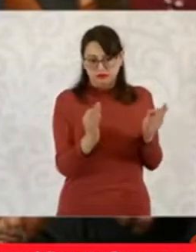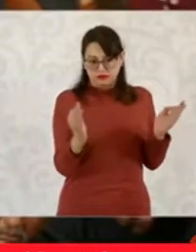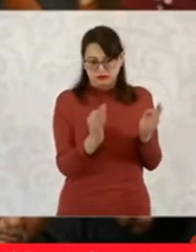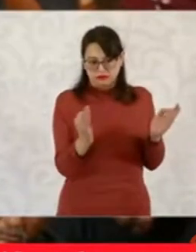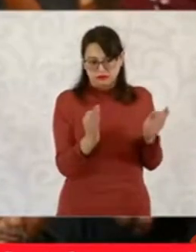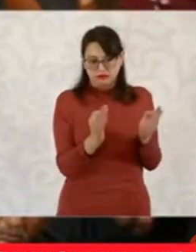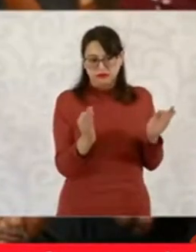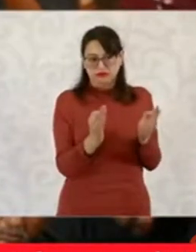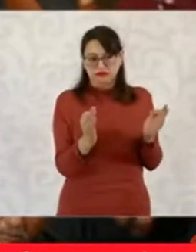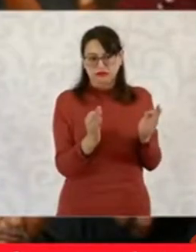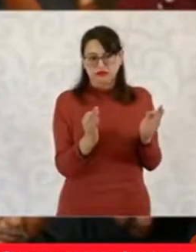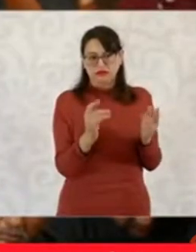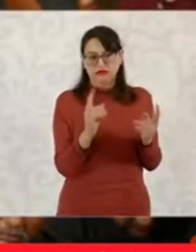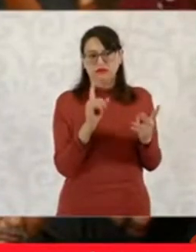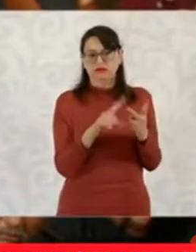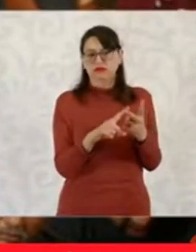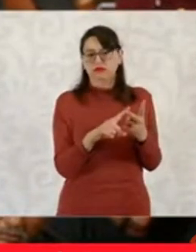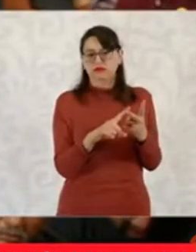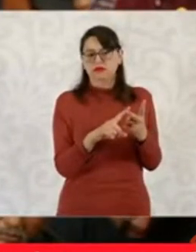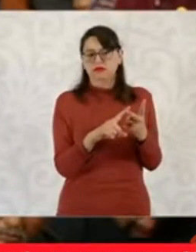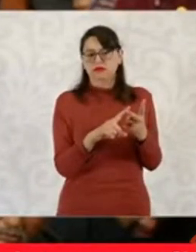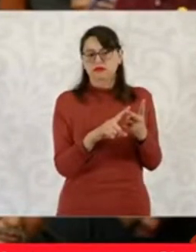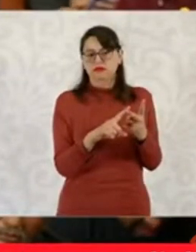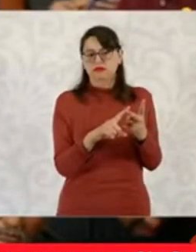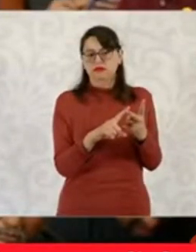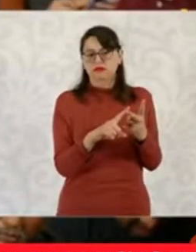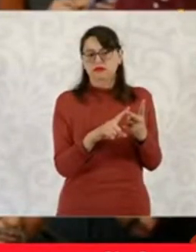vi un refrigerador, vi